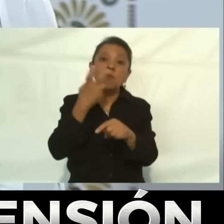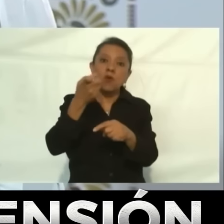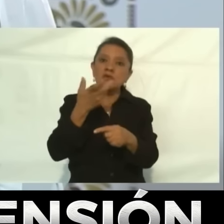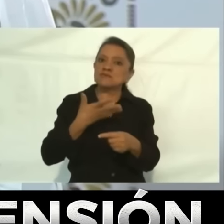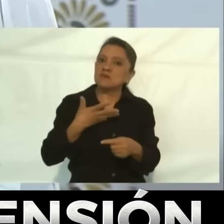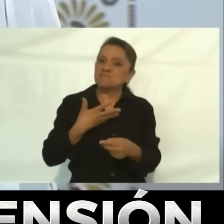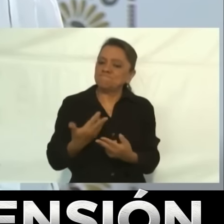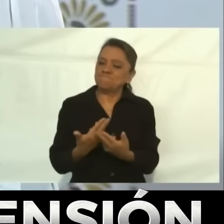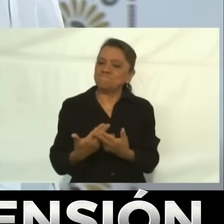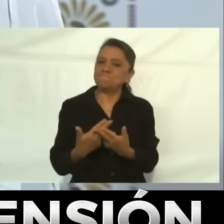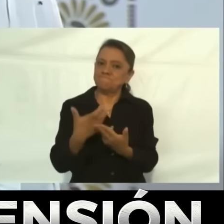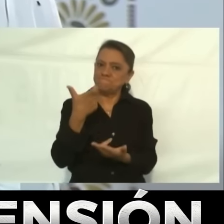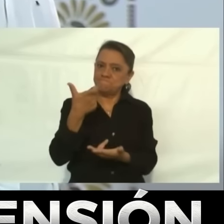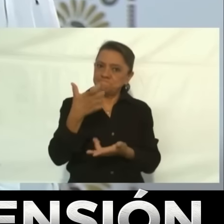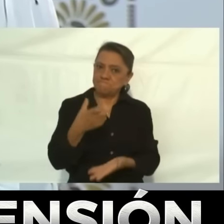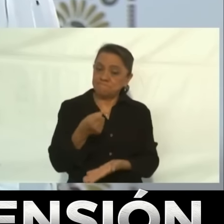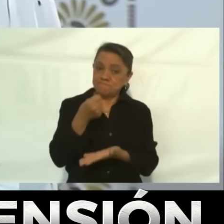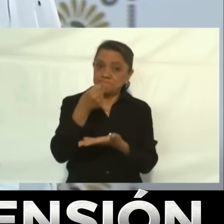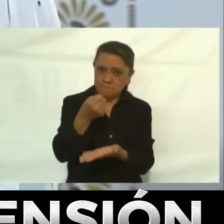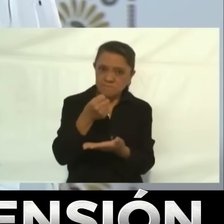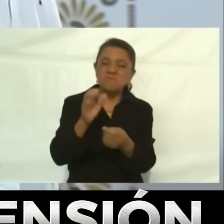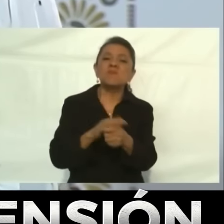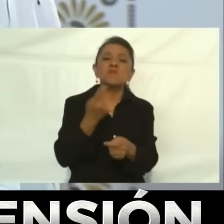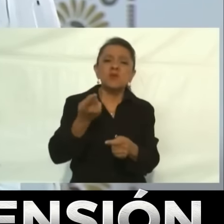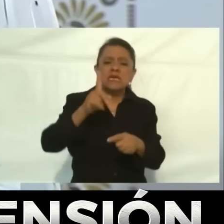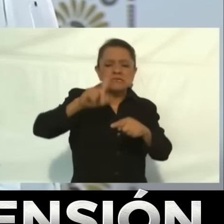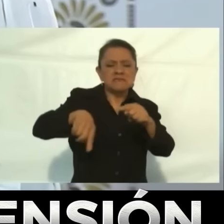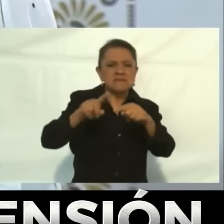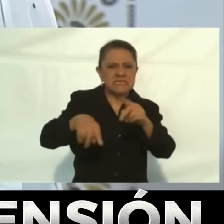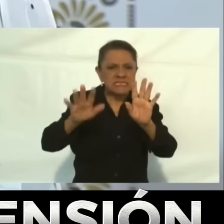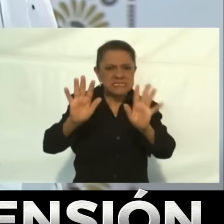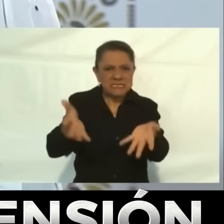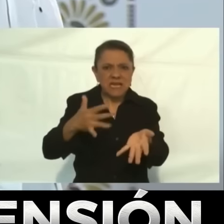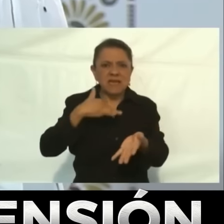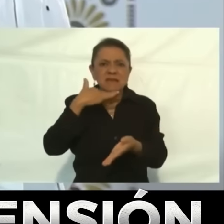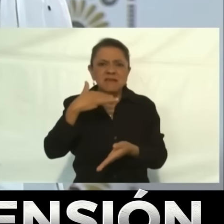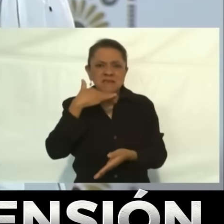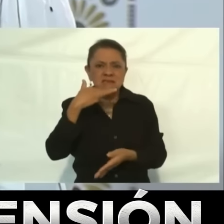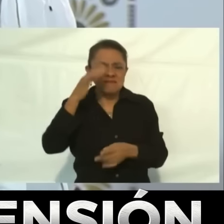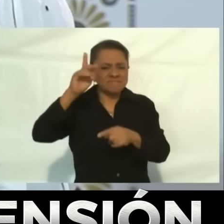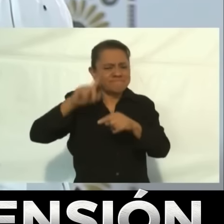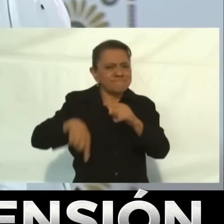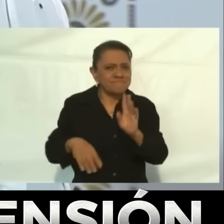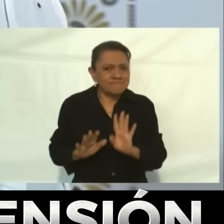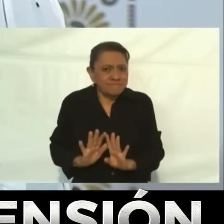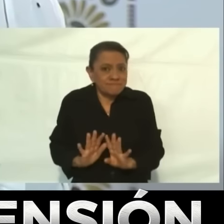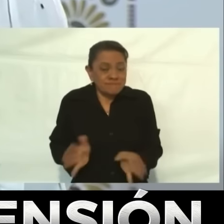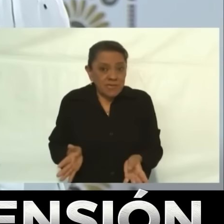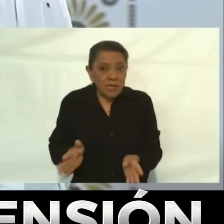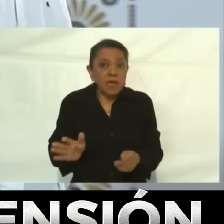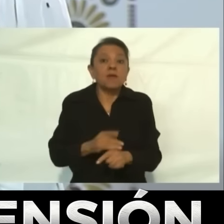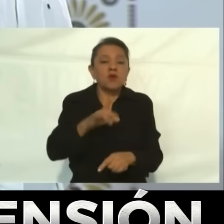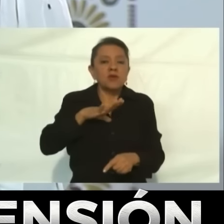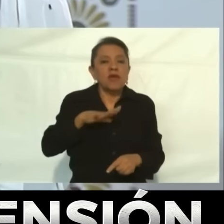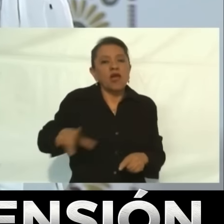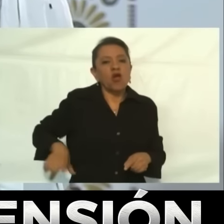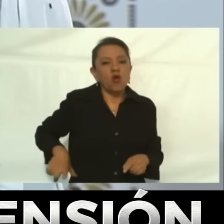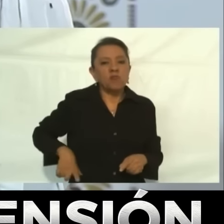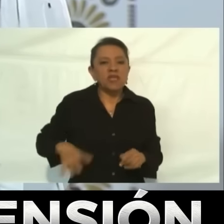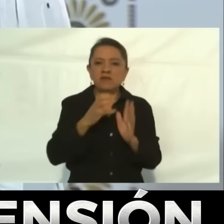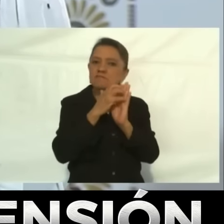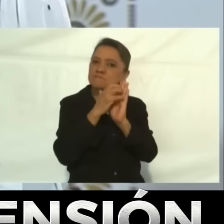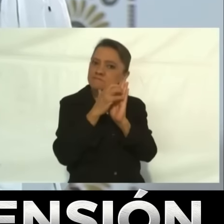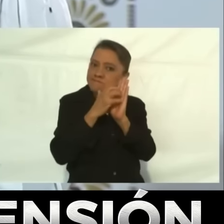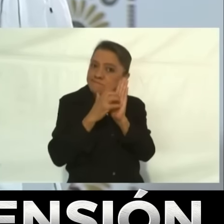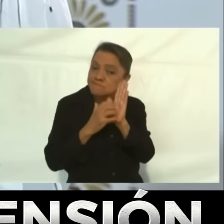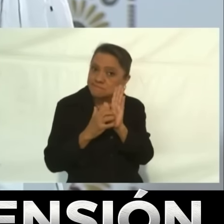la corrupción y porque hoy se tienen gobiernos austeros. Y esto es fundamental, porque para que